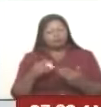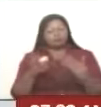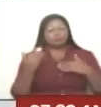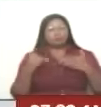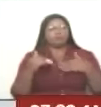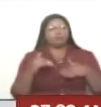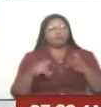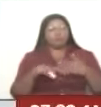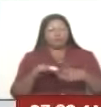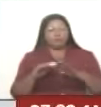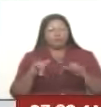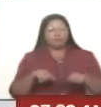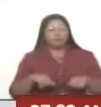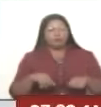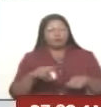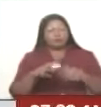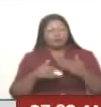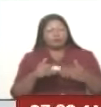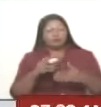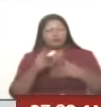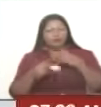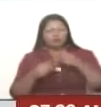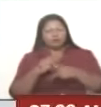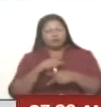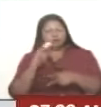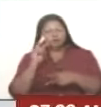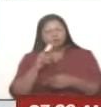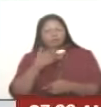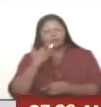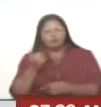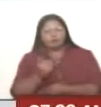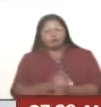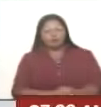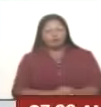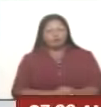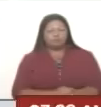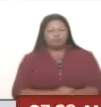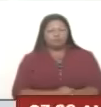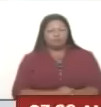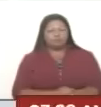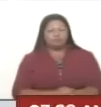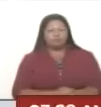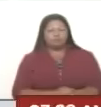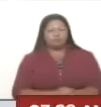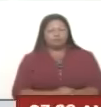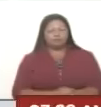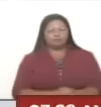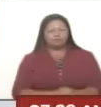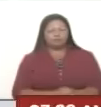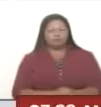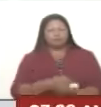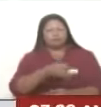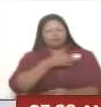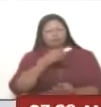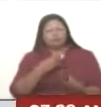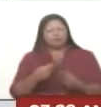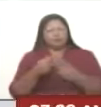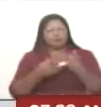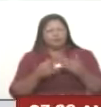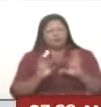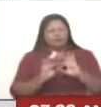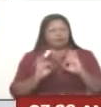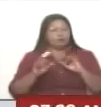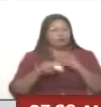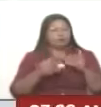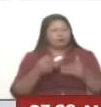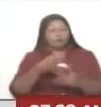salido derrotados en esa política. Nosotros hemos mejorado con sanciones en lo político, en lo social, en lo económico, aunque estamos muy lejos, sobre todo